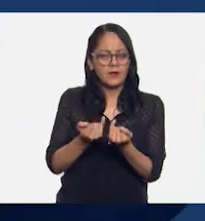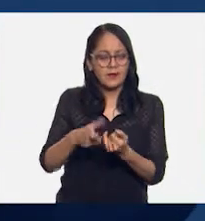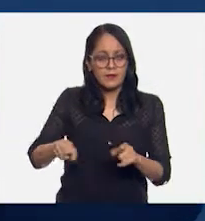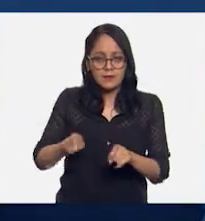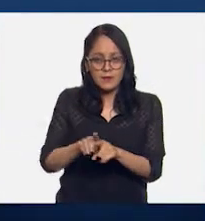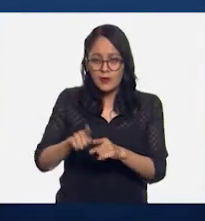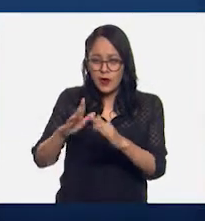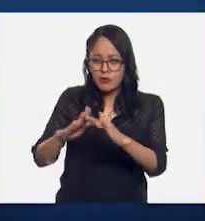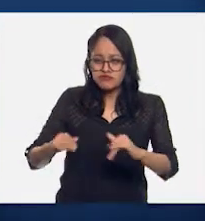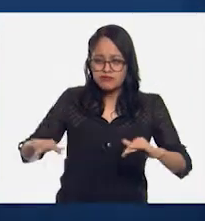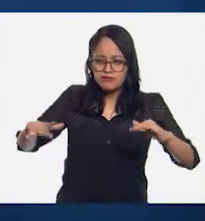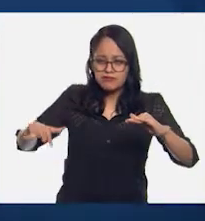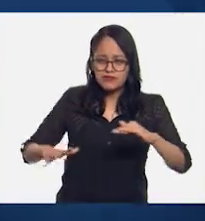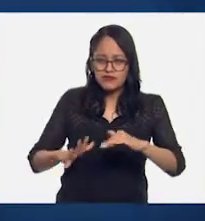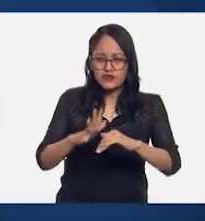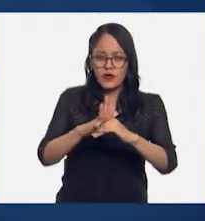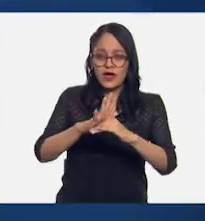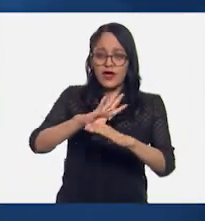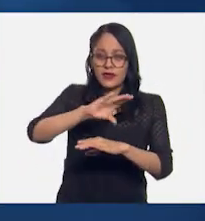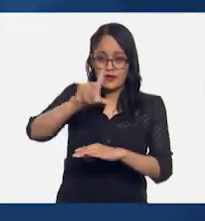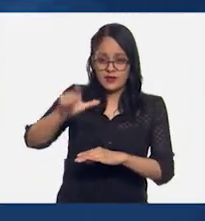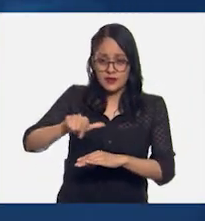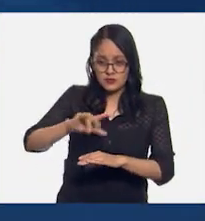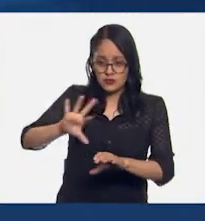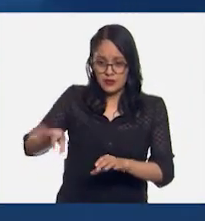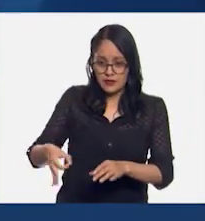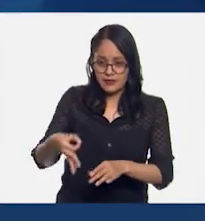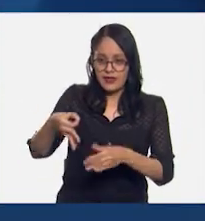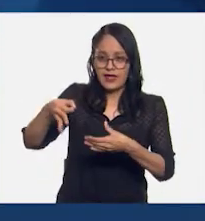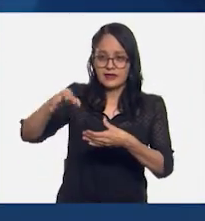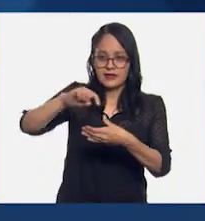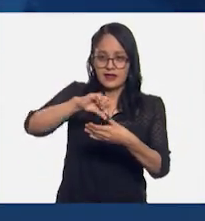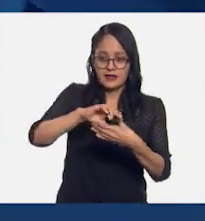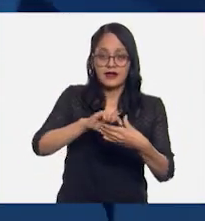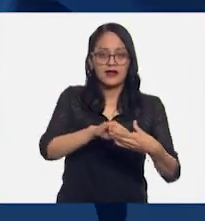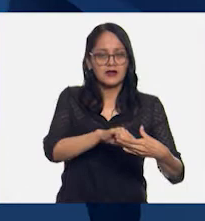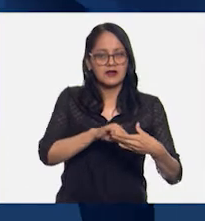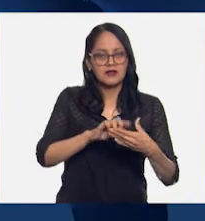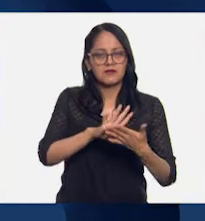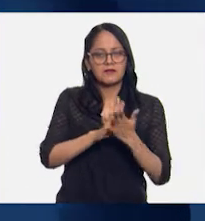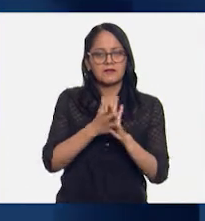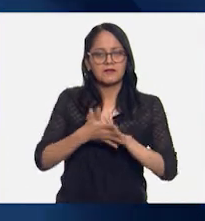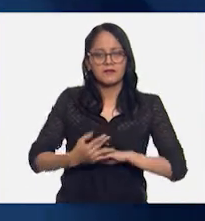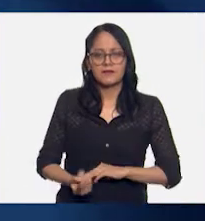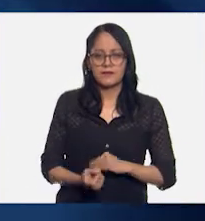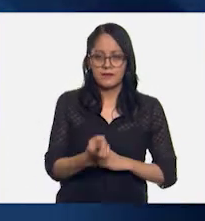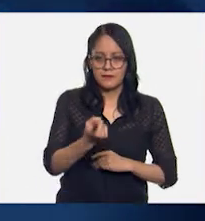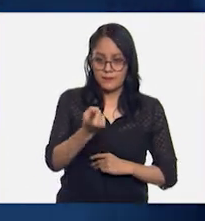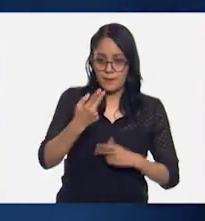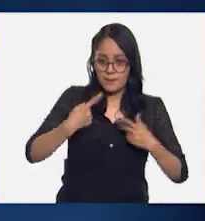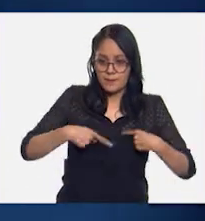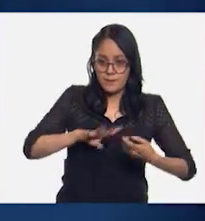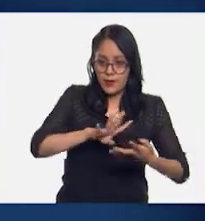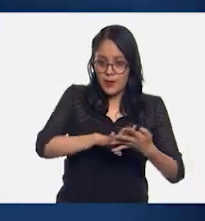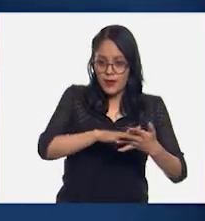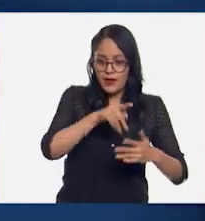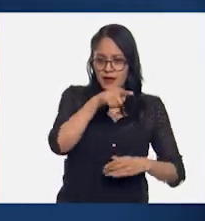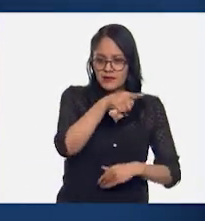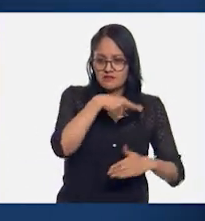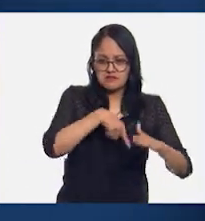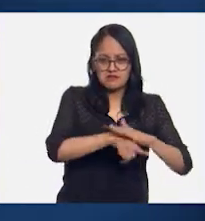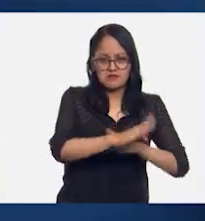dura y recogerlo en una taza eterna, para que donde esté el encarcelado, donde sufra el castigo del